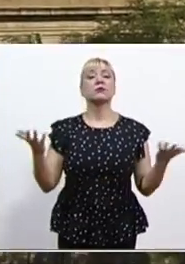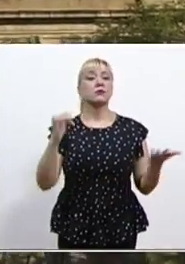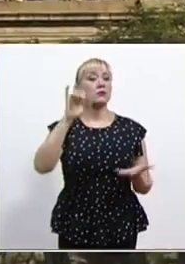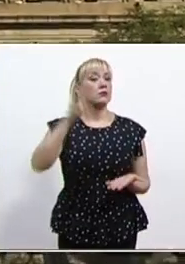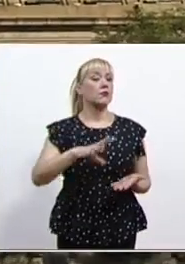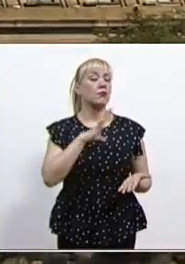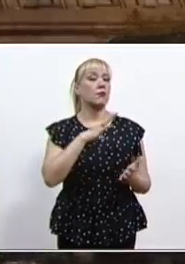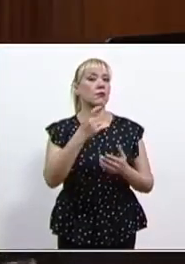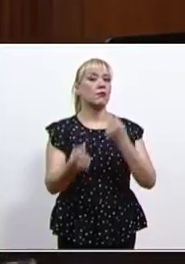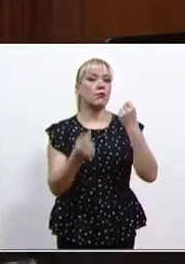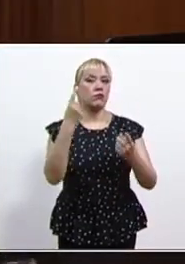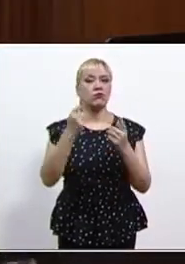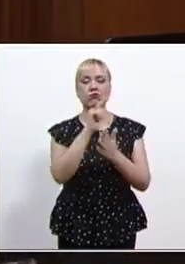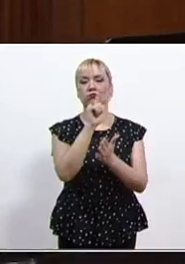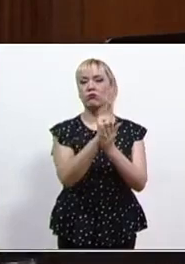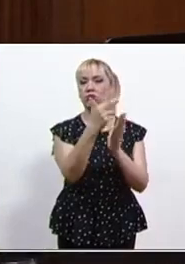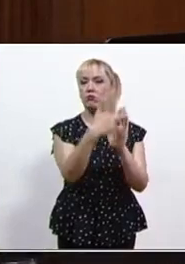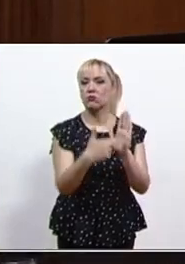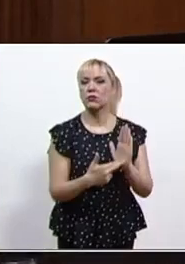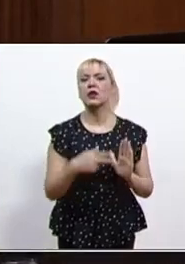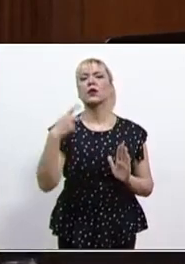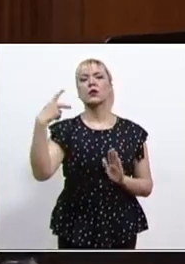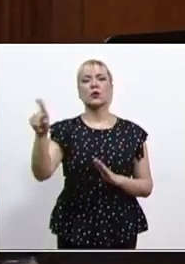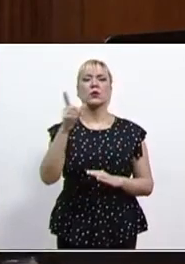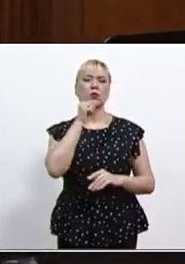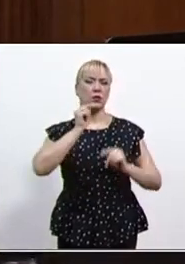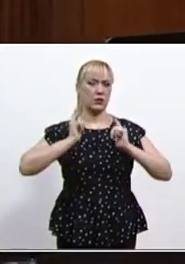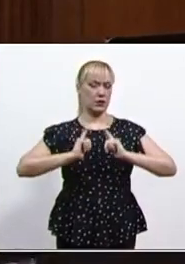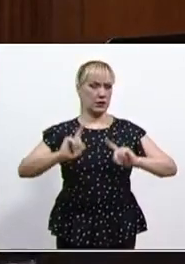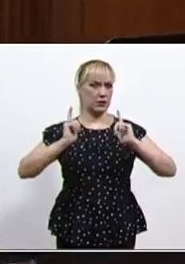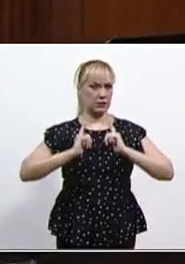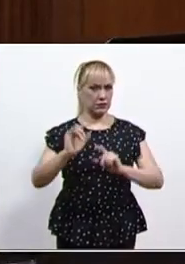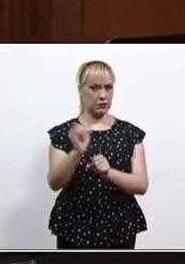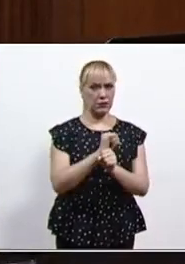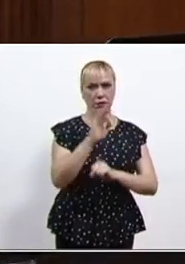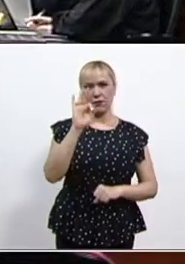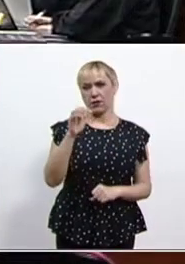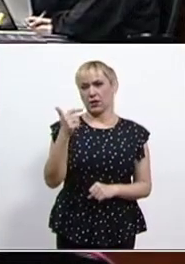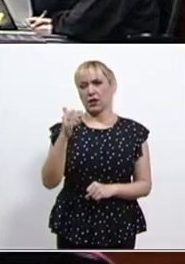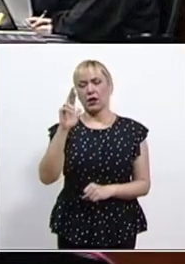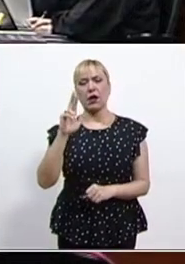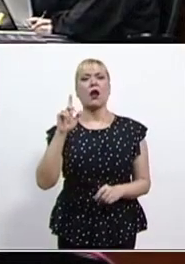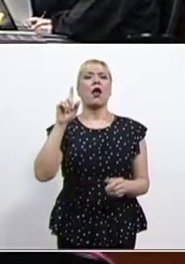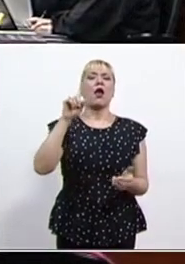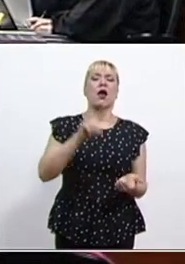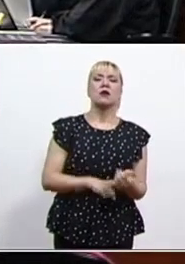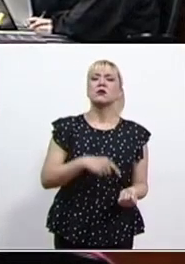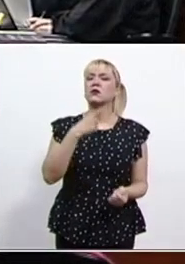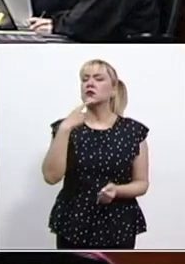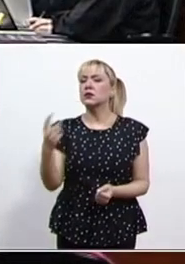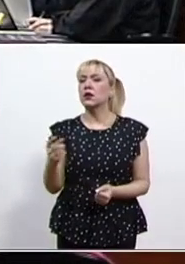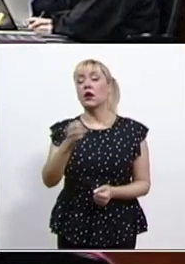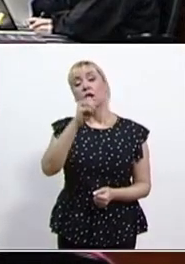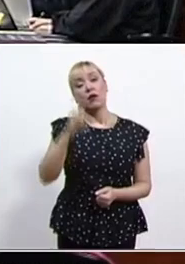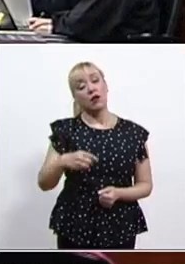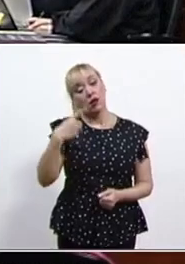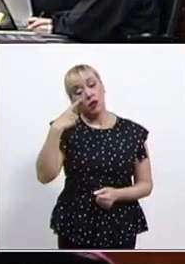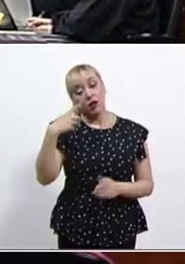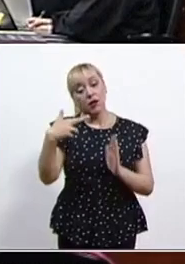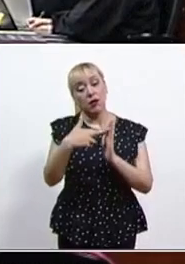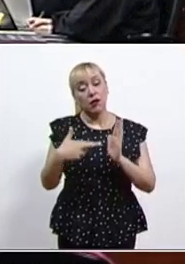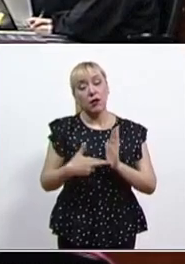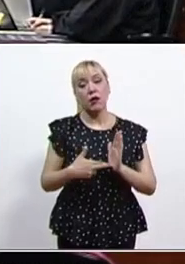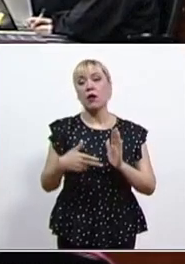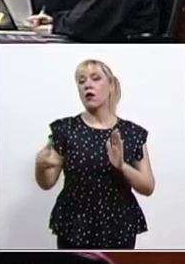diversas disposiciones de la Ley Orgánica de la Fiscalía General de la República, entre las que se encuentran la que establecía como requisito no estar